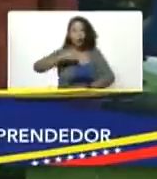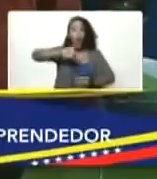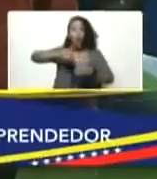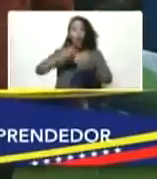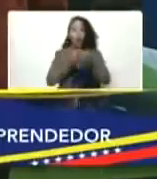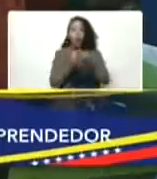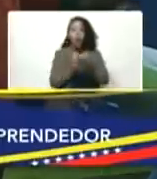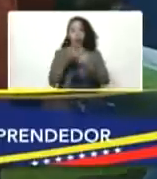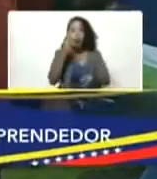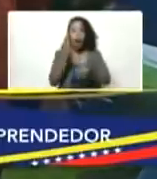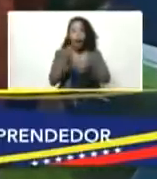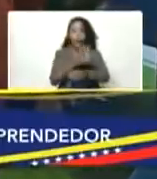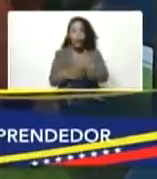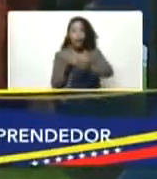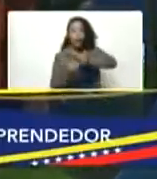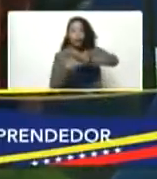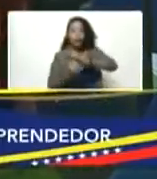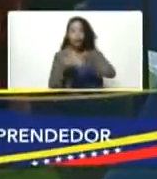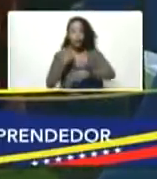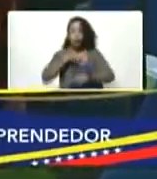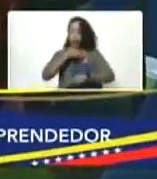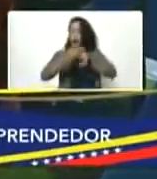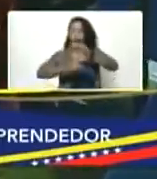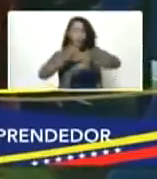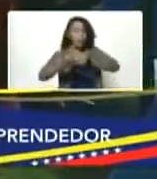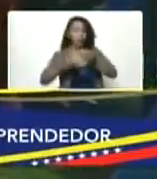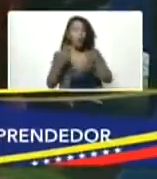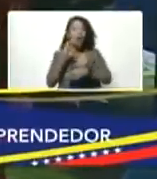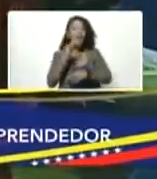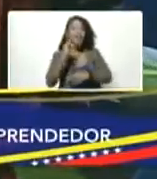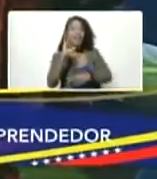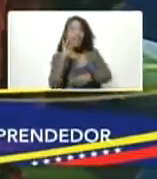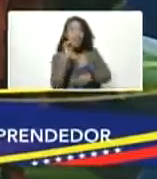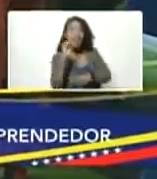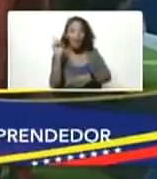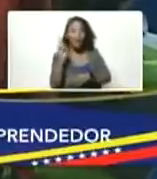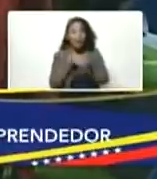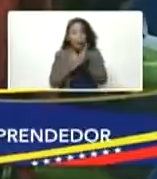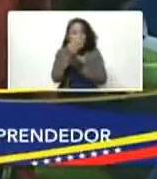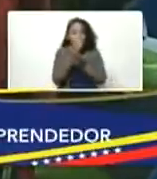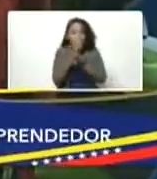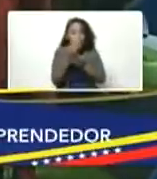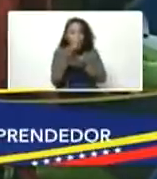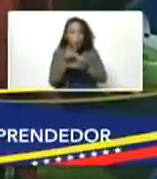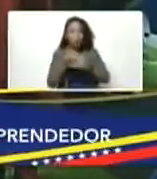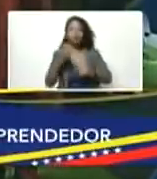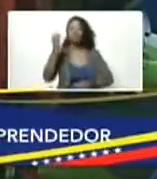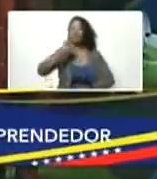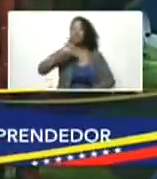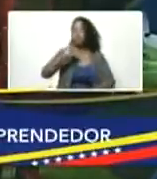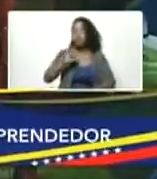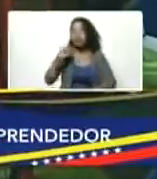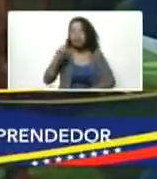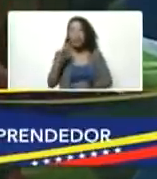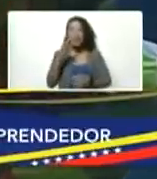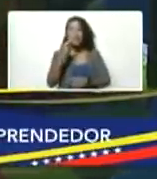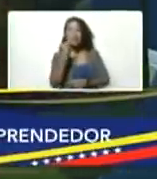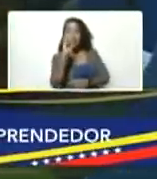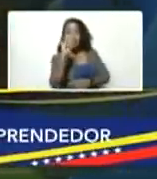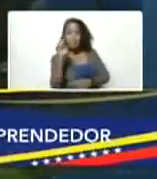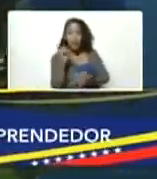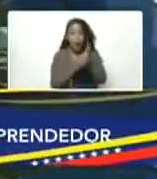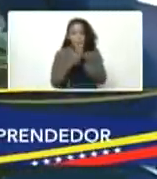RIF ante las instituciones. O sea que estamos creando el RIF del emprendimiento. Correcto. El RIF del emprendedor,